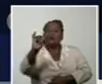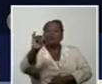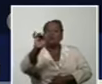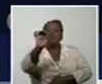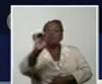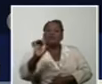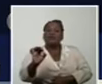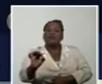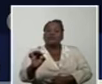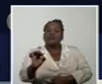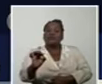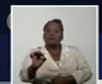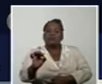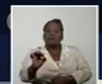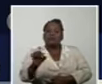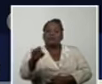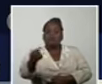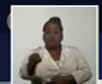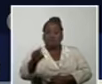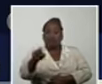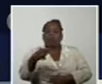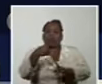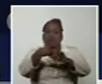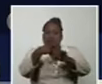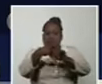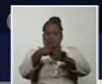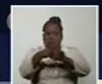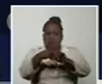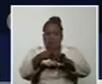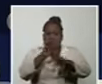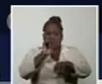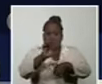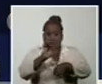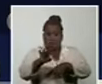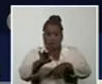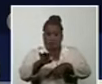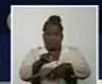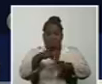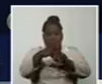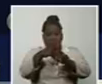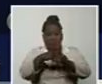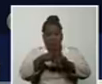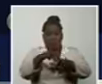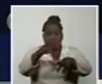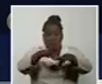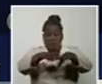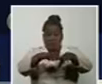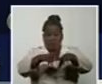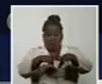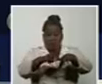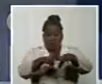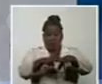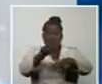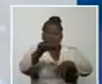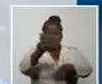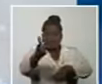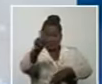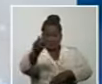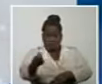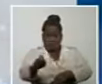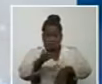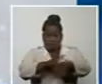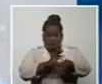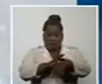de los casos diagnosticados ayer, de los 15 casos. En La Habana estos 13 casos